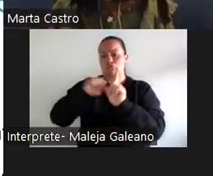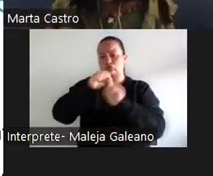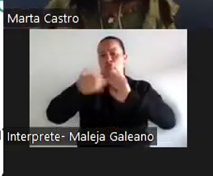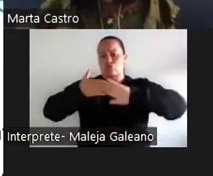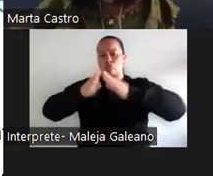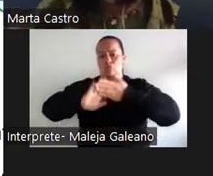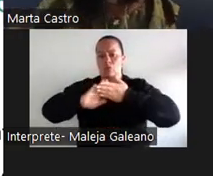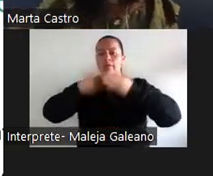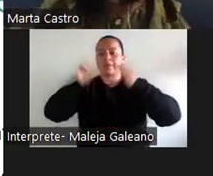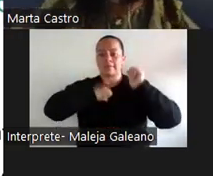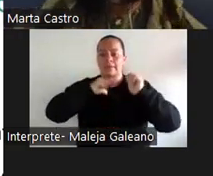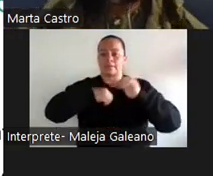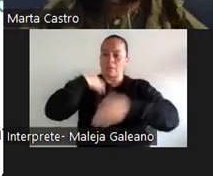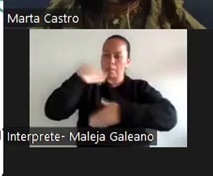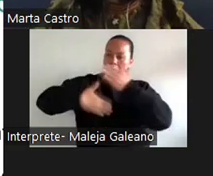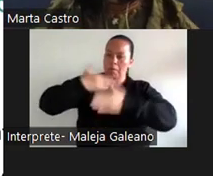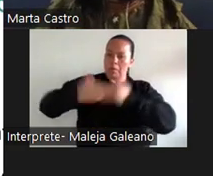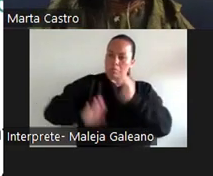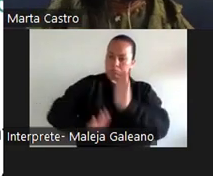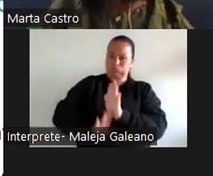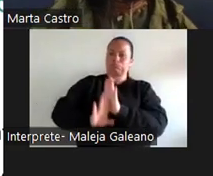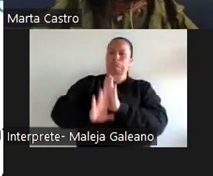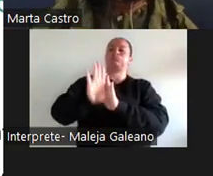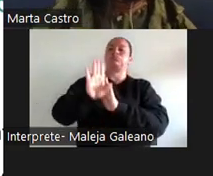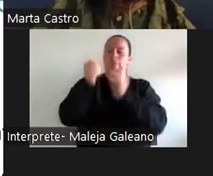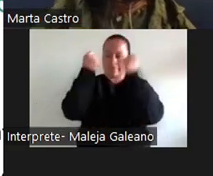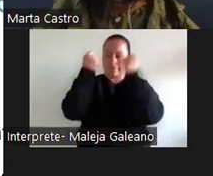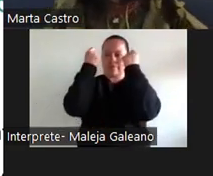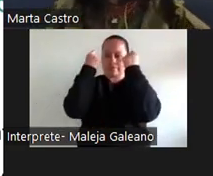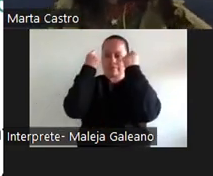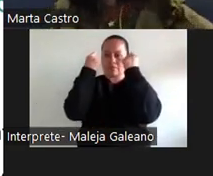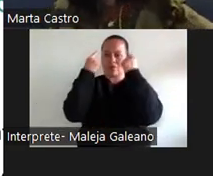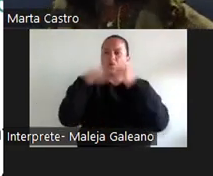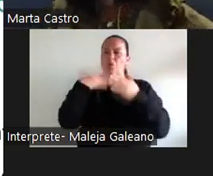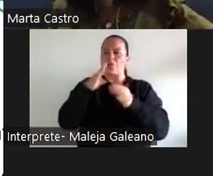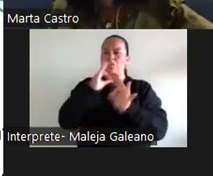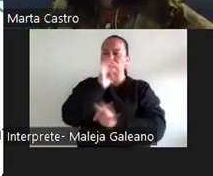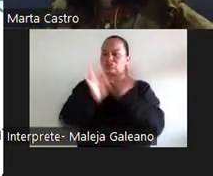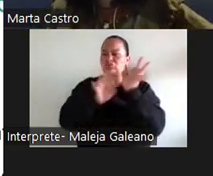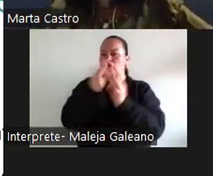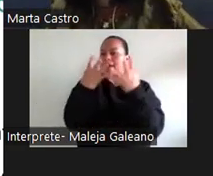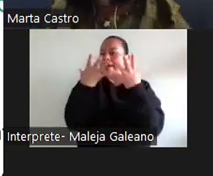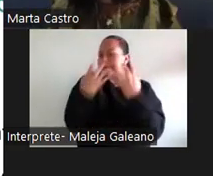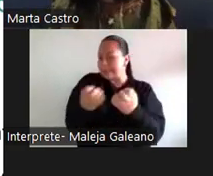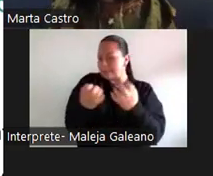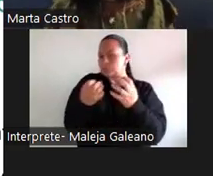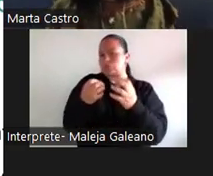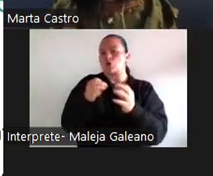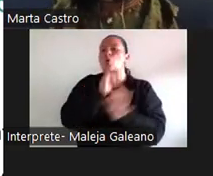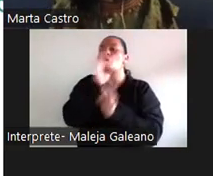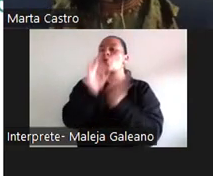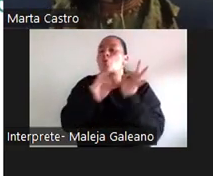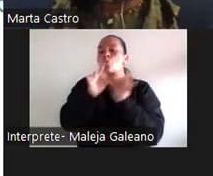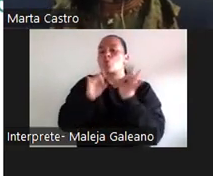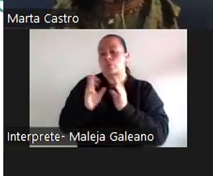tenemos que avanzar en nuestro entendimiento de qué queremos que sea este cuidado siguiente por favor